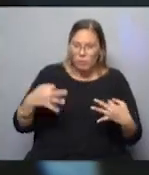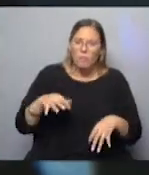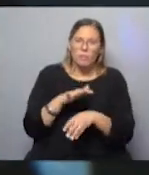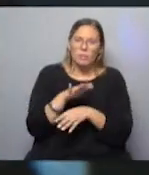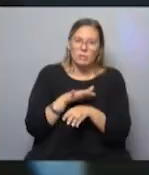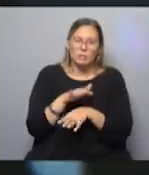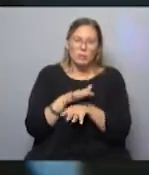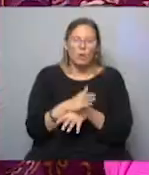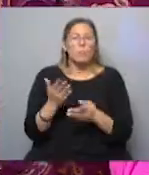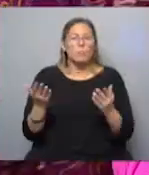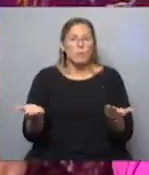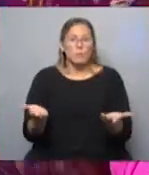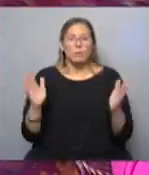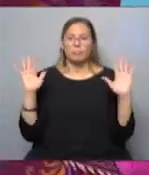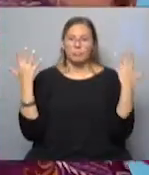bueno